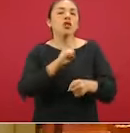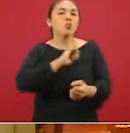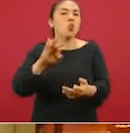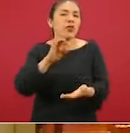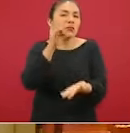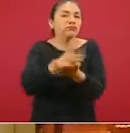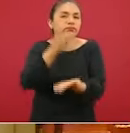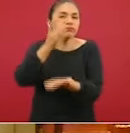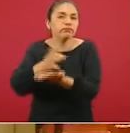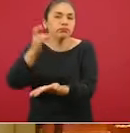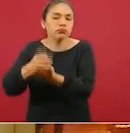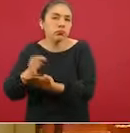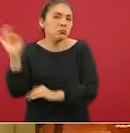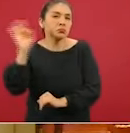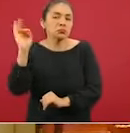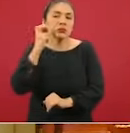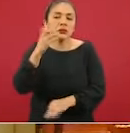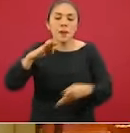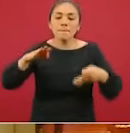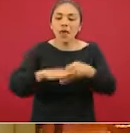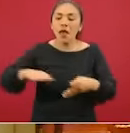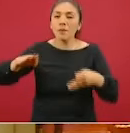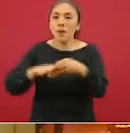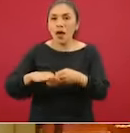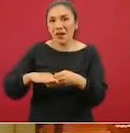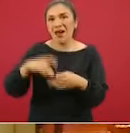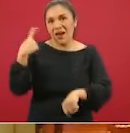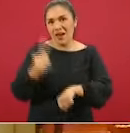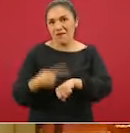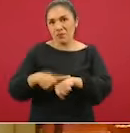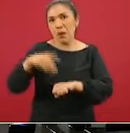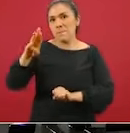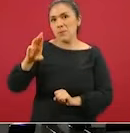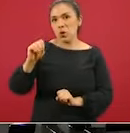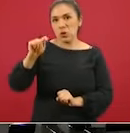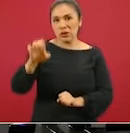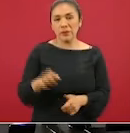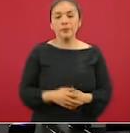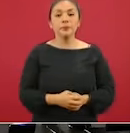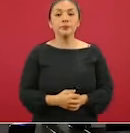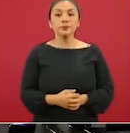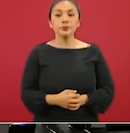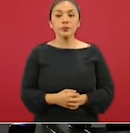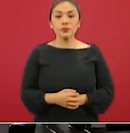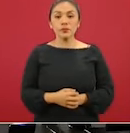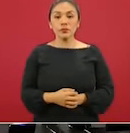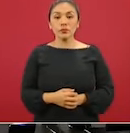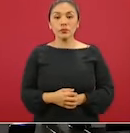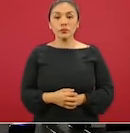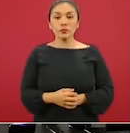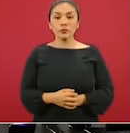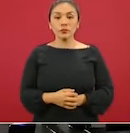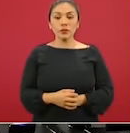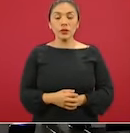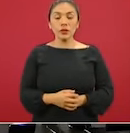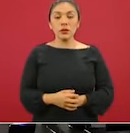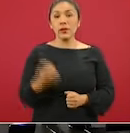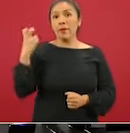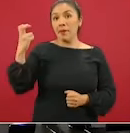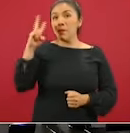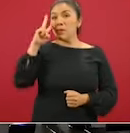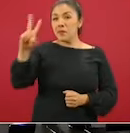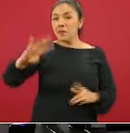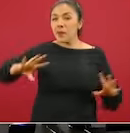identificación en un momento determinado de la ocurrencia de los mismos. Si vemos en la siguiente diapositiva, podemos ver de